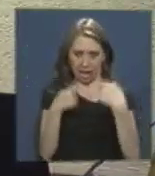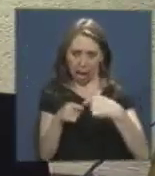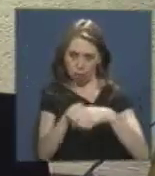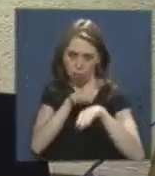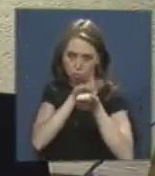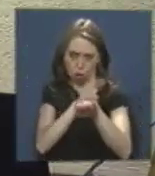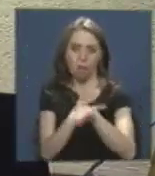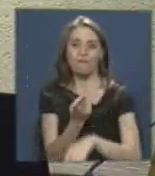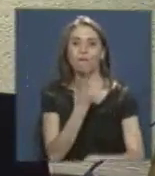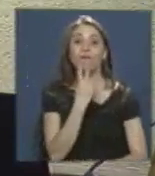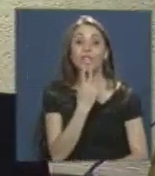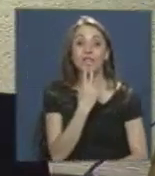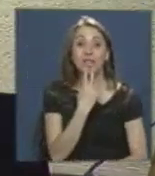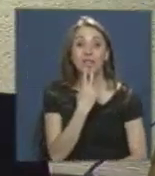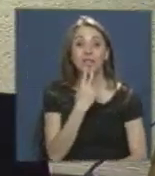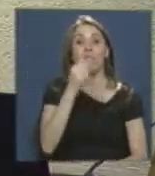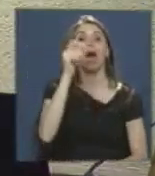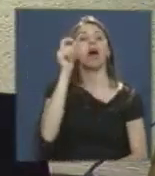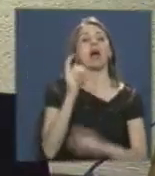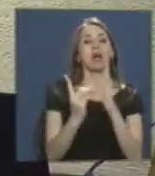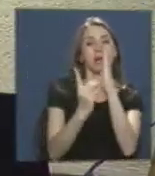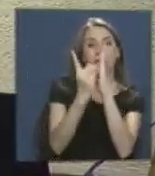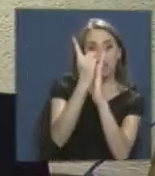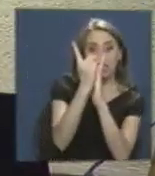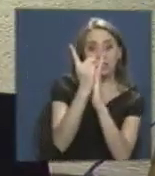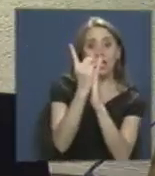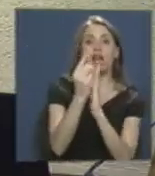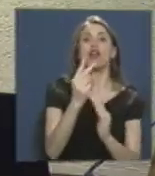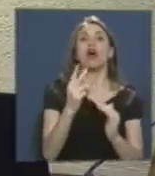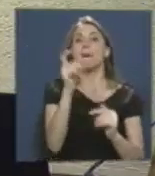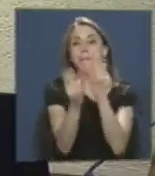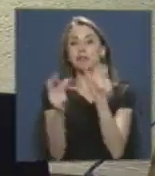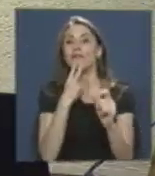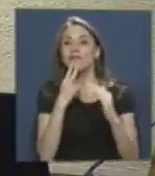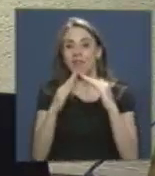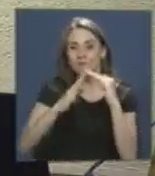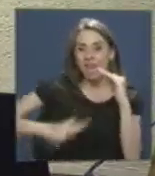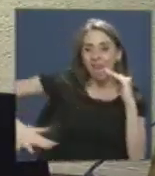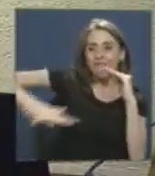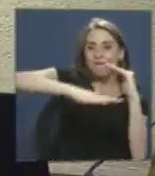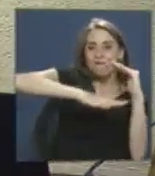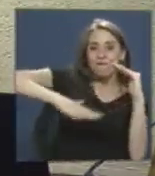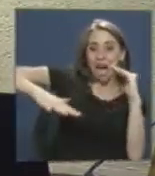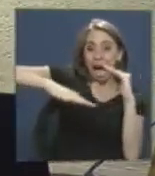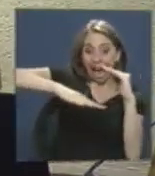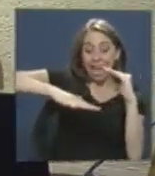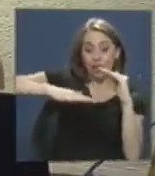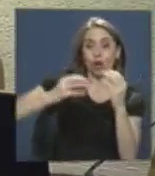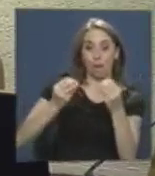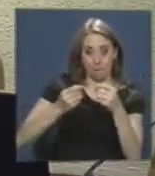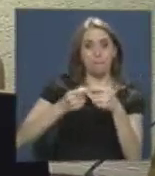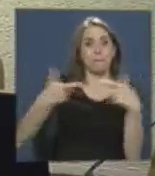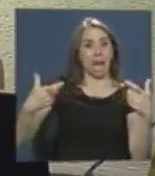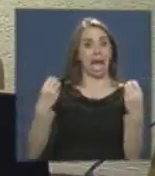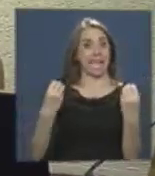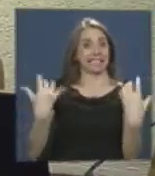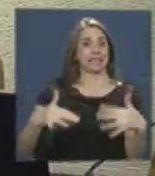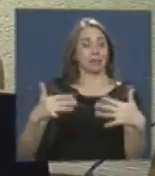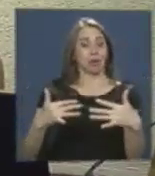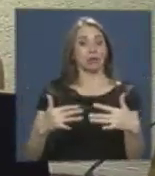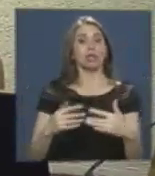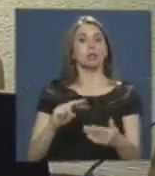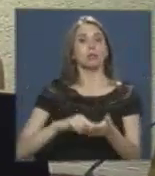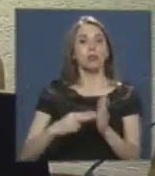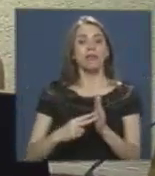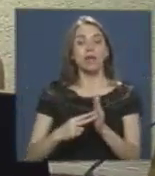apuesta por la el desarrollo de la vida de barrio que también naturalmente se ve afectada por la velocidad de circulación